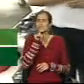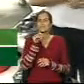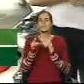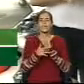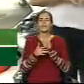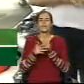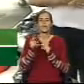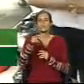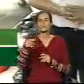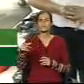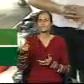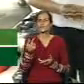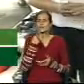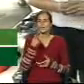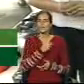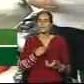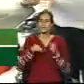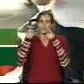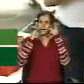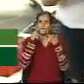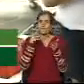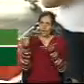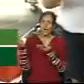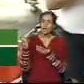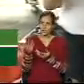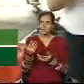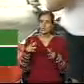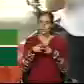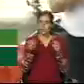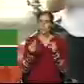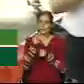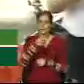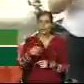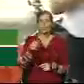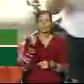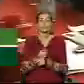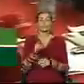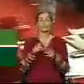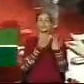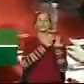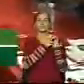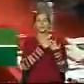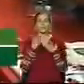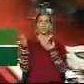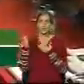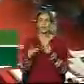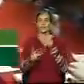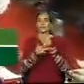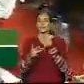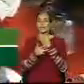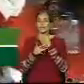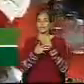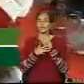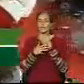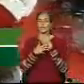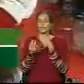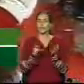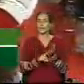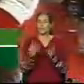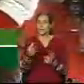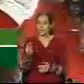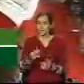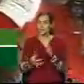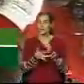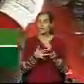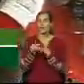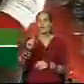los técnicos para que el comandante vea que son los que van a cumplir esa tarea. Son técnicos del Tano, son